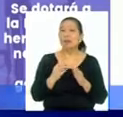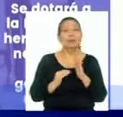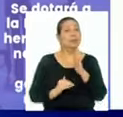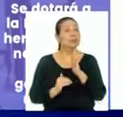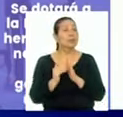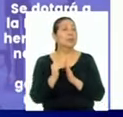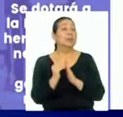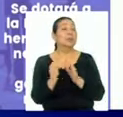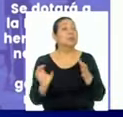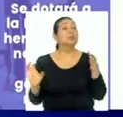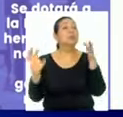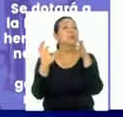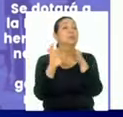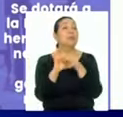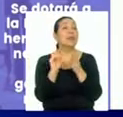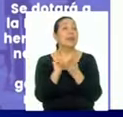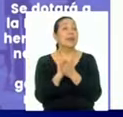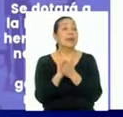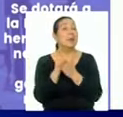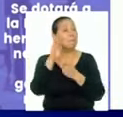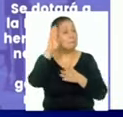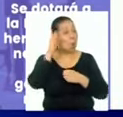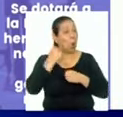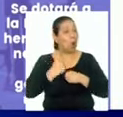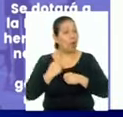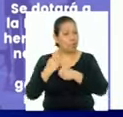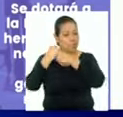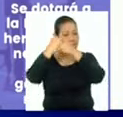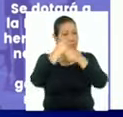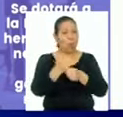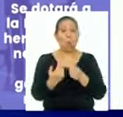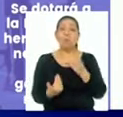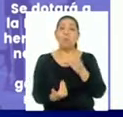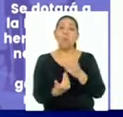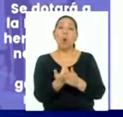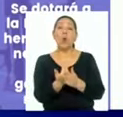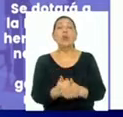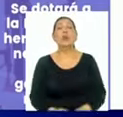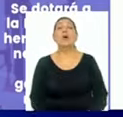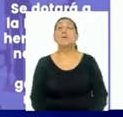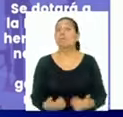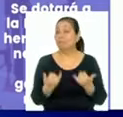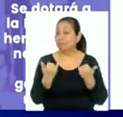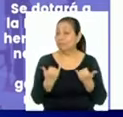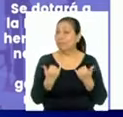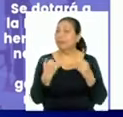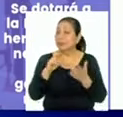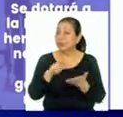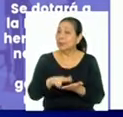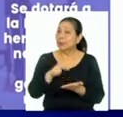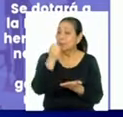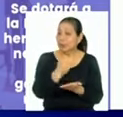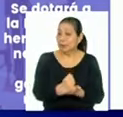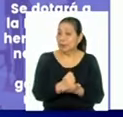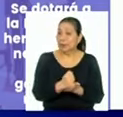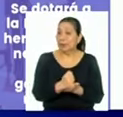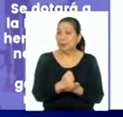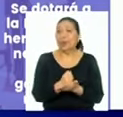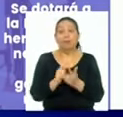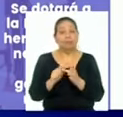era coadyuvar a tener una policía fortalecida y moderna. Y por ello aprobamos y